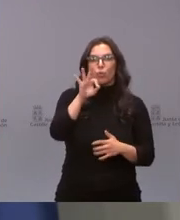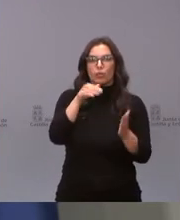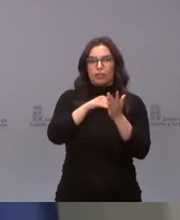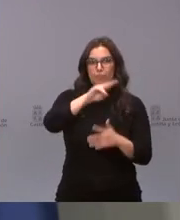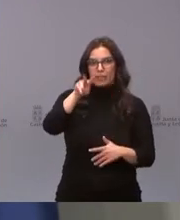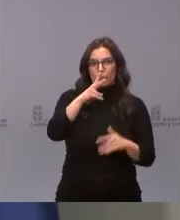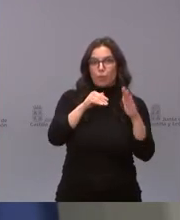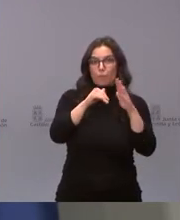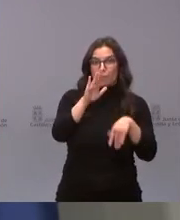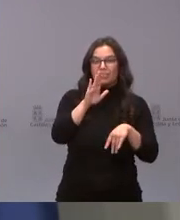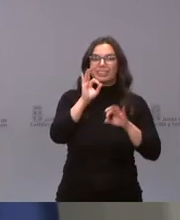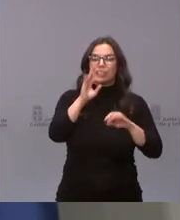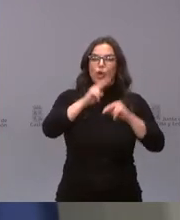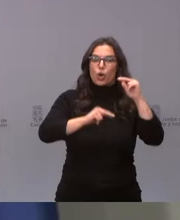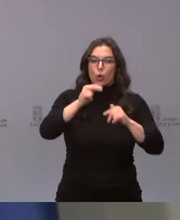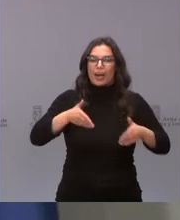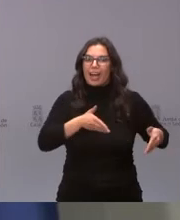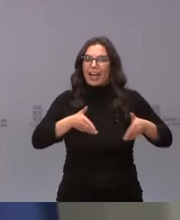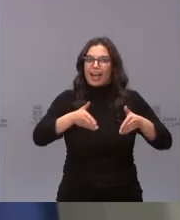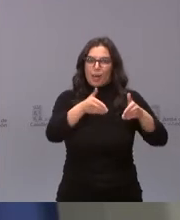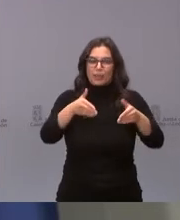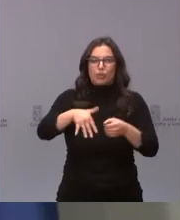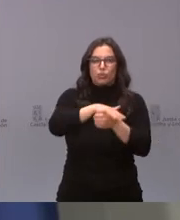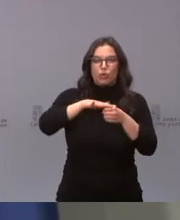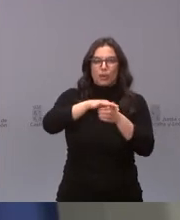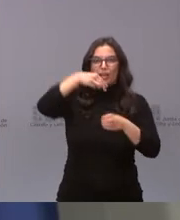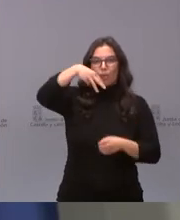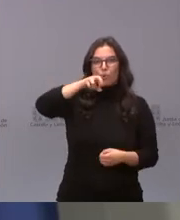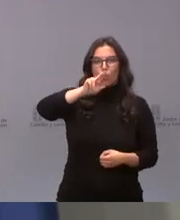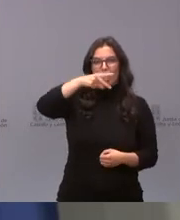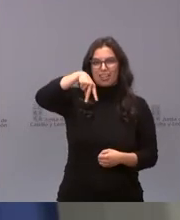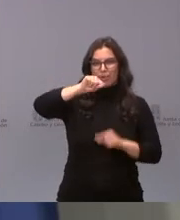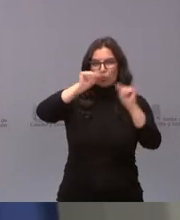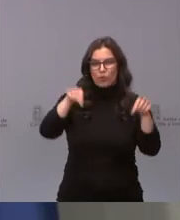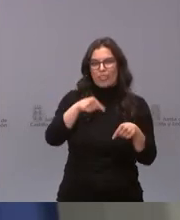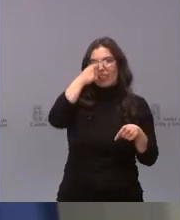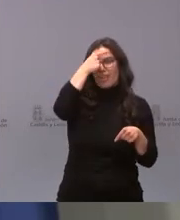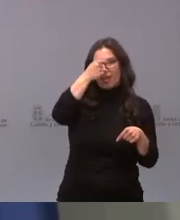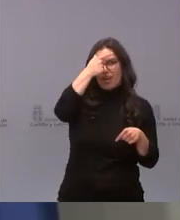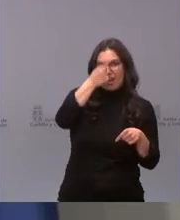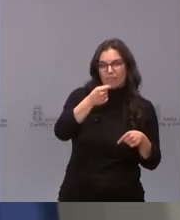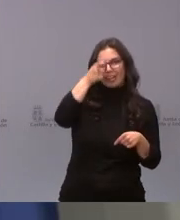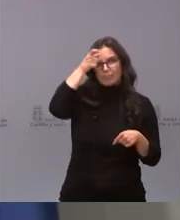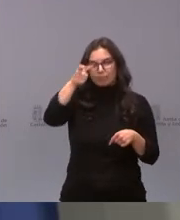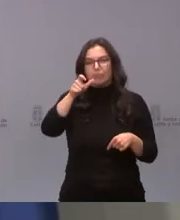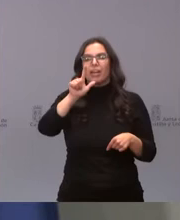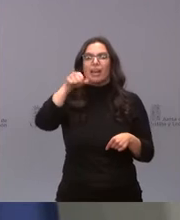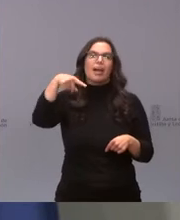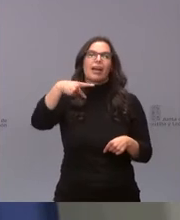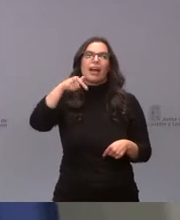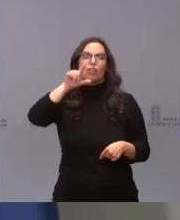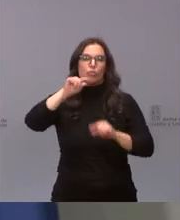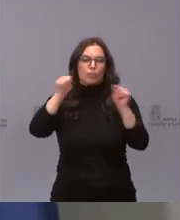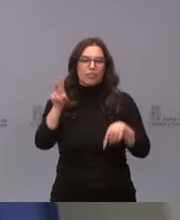euros en obras y caminos de la comarca de La Moraña en Ávila y del municipio de Langallo en